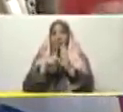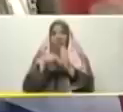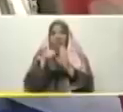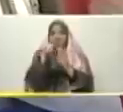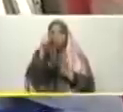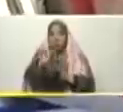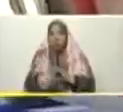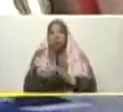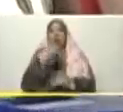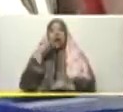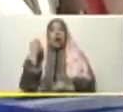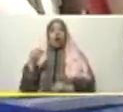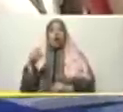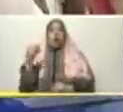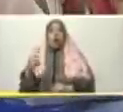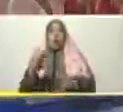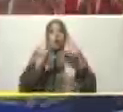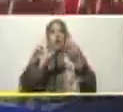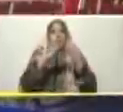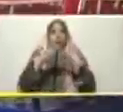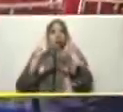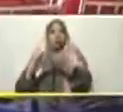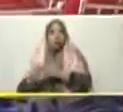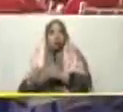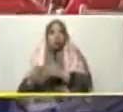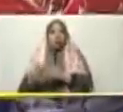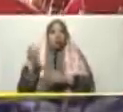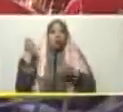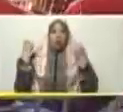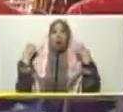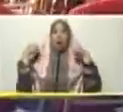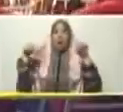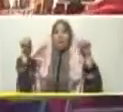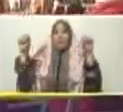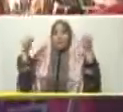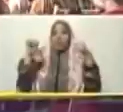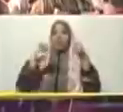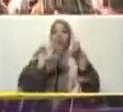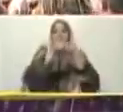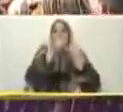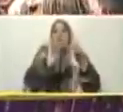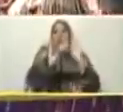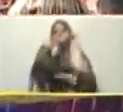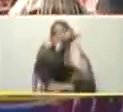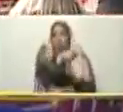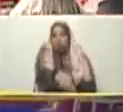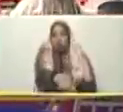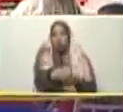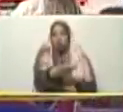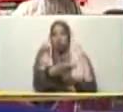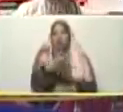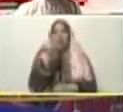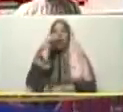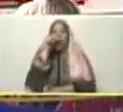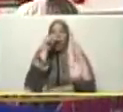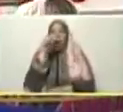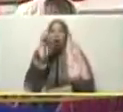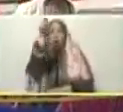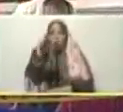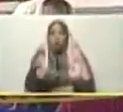joven del barrio al muchacho que practica deporte al hombre de la